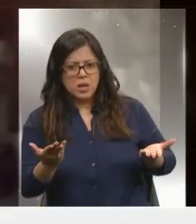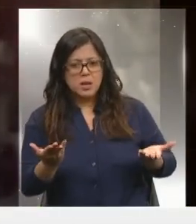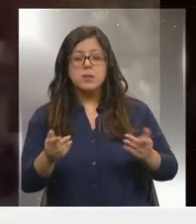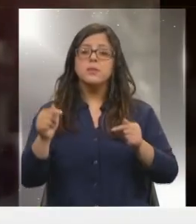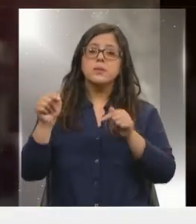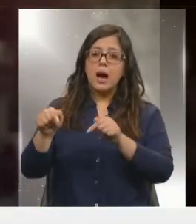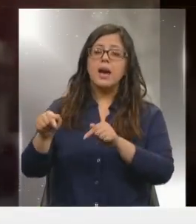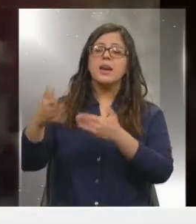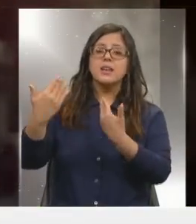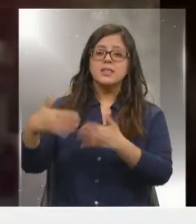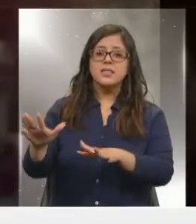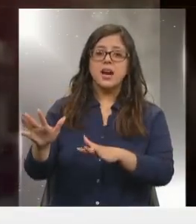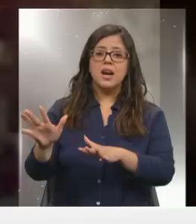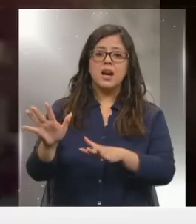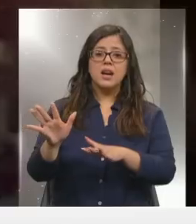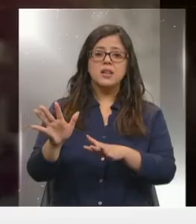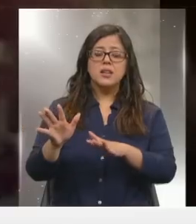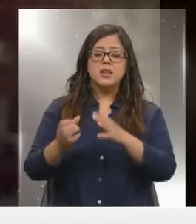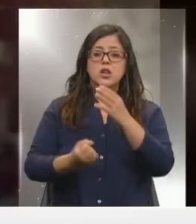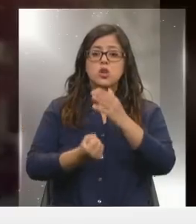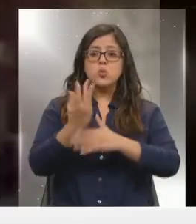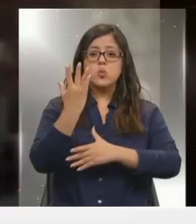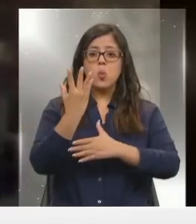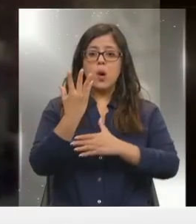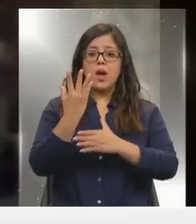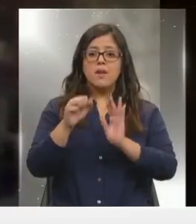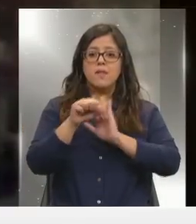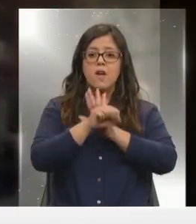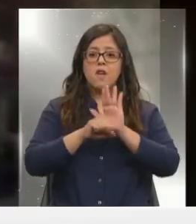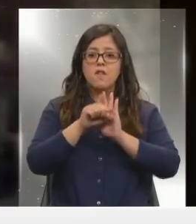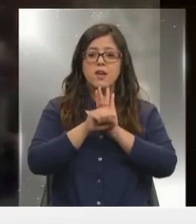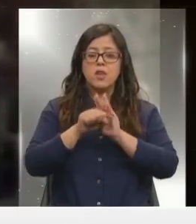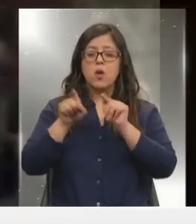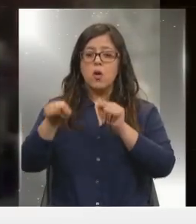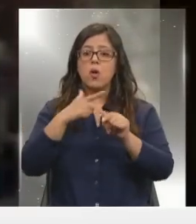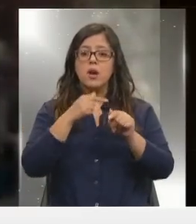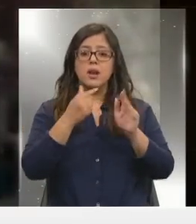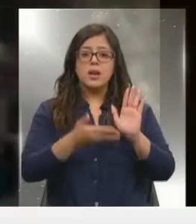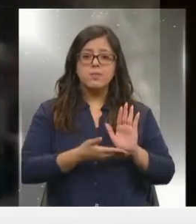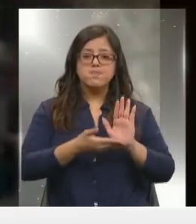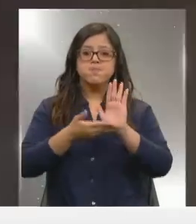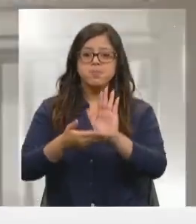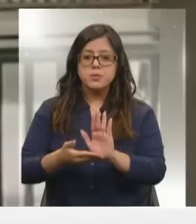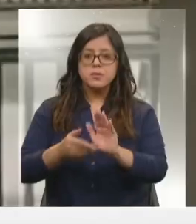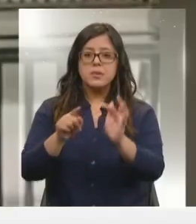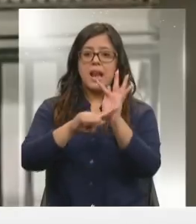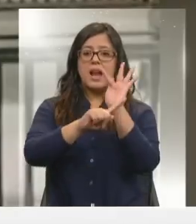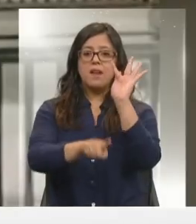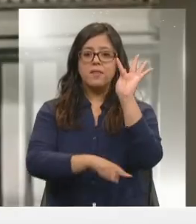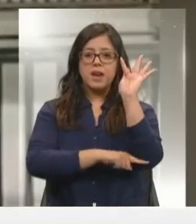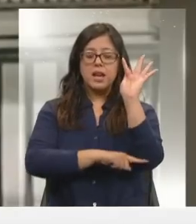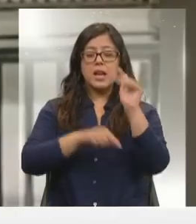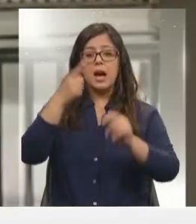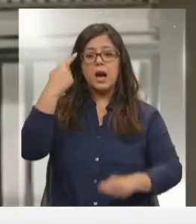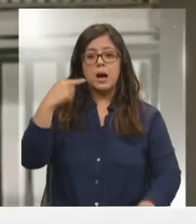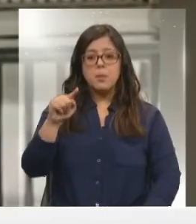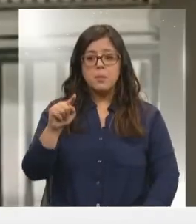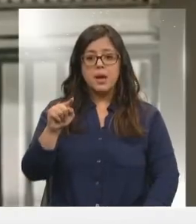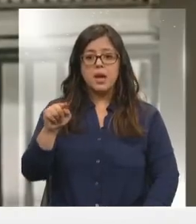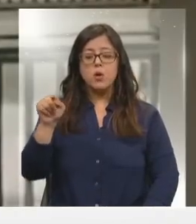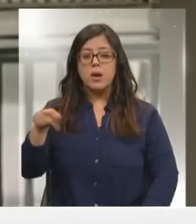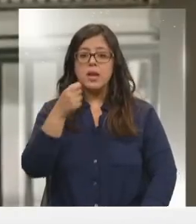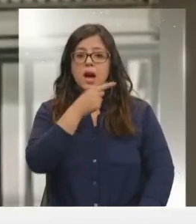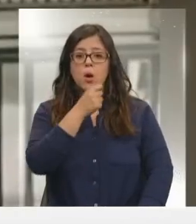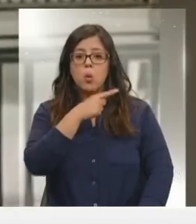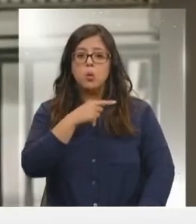Ya tenía en su poder nuevos registros, los cuales pretendía llevar a la fiscalía. Sin embargo, acusa